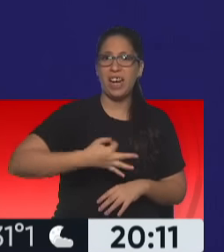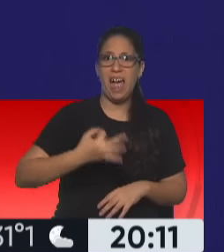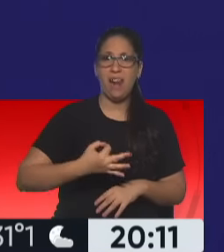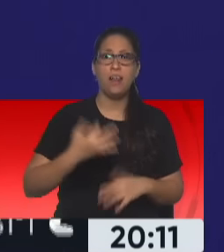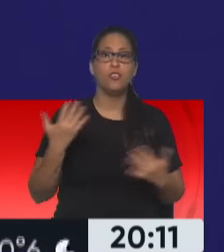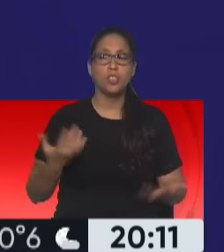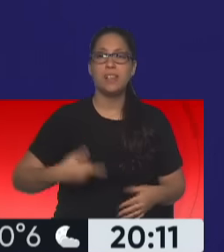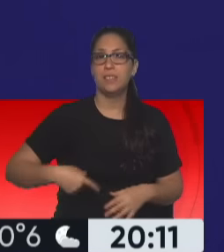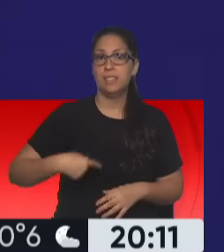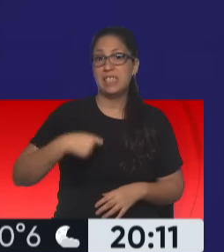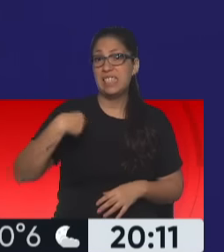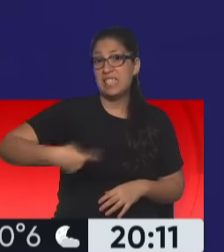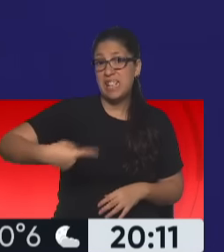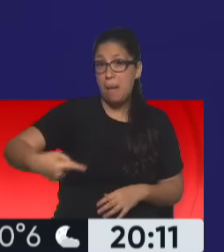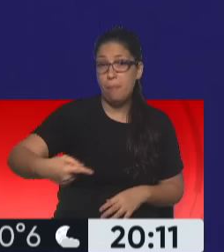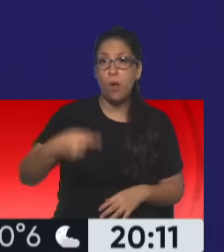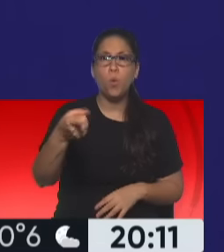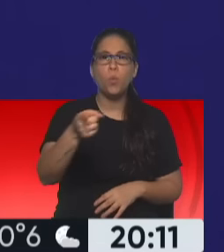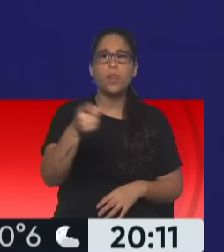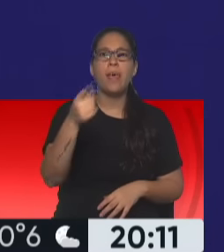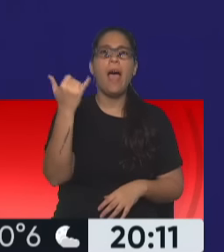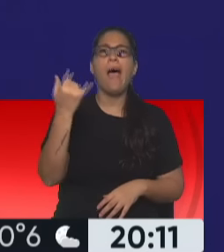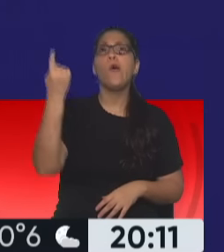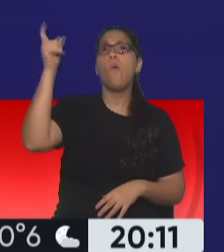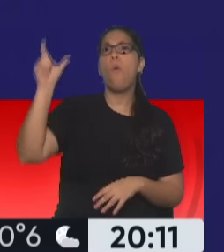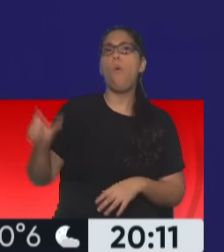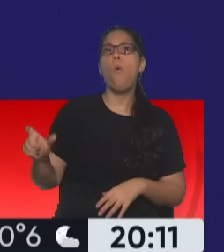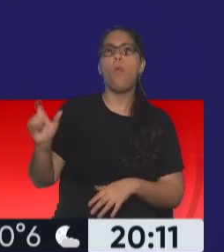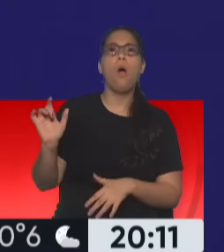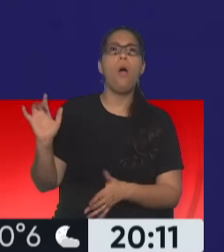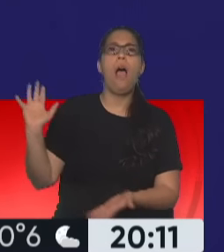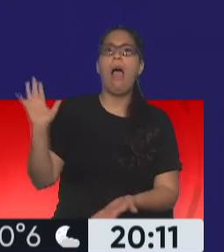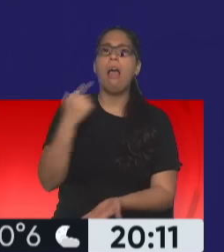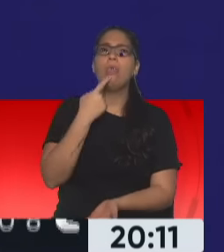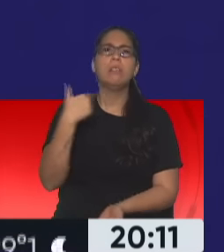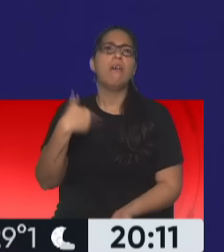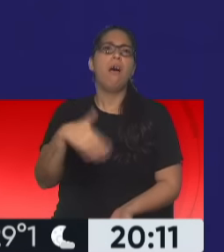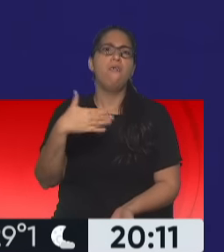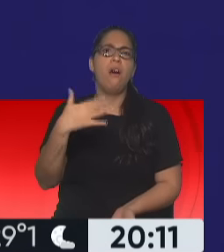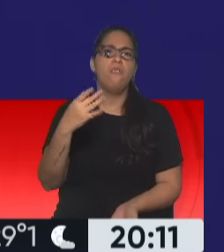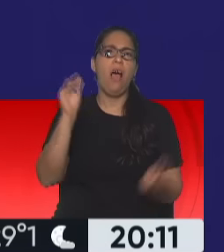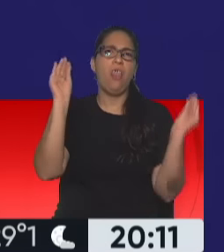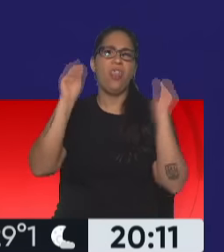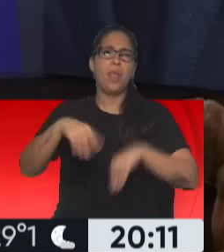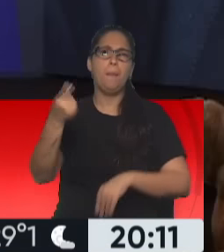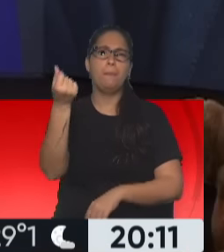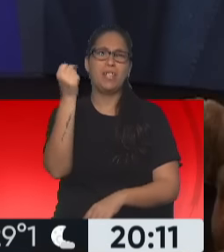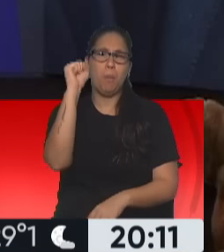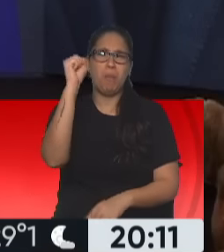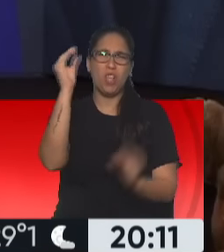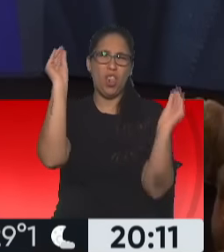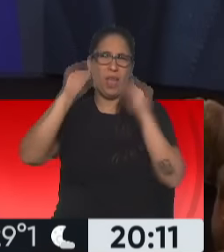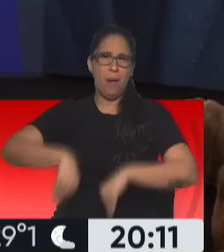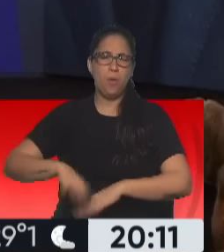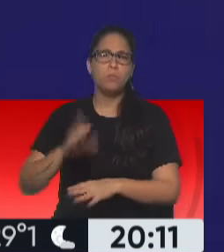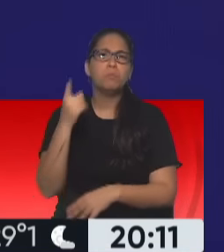cada vez que ustedes tengan a un oráculo de Delfos llamando a la devaluación, yo les preguntaría directamente, ¿por qué